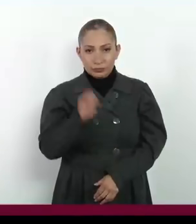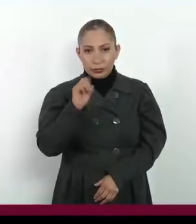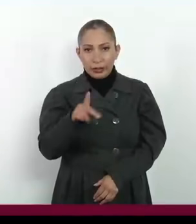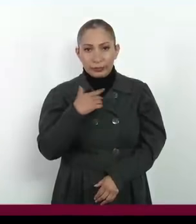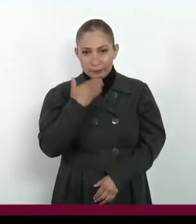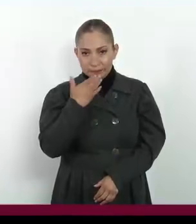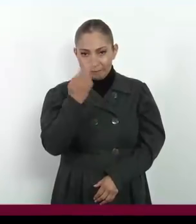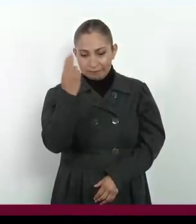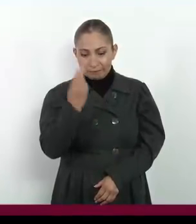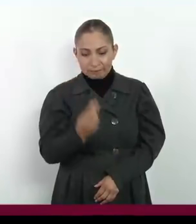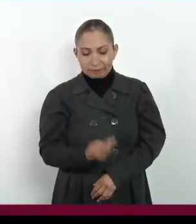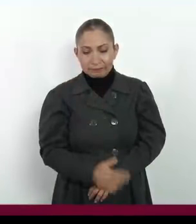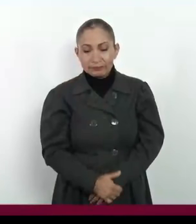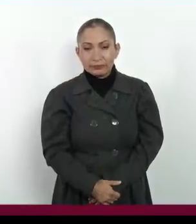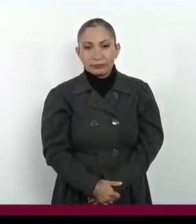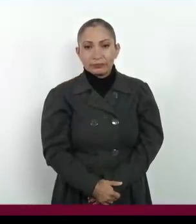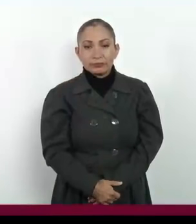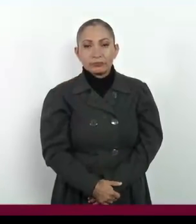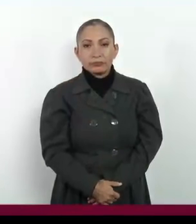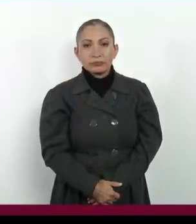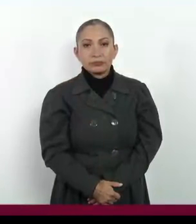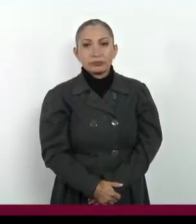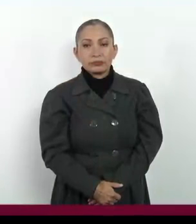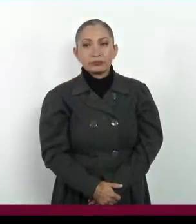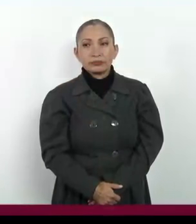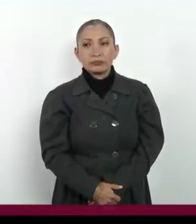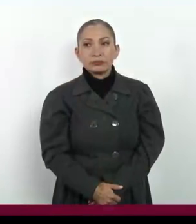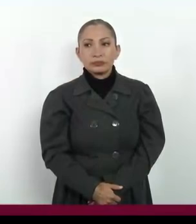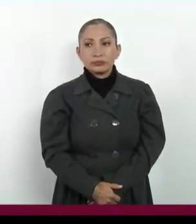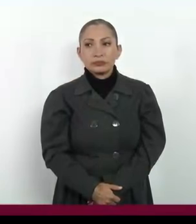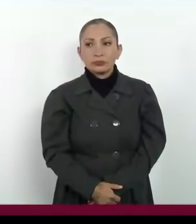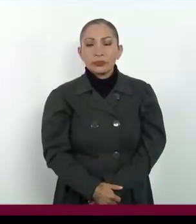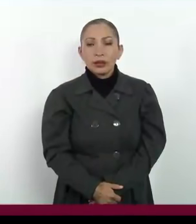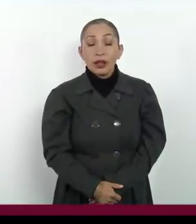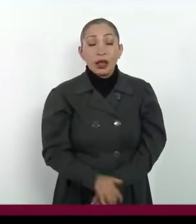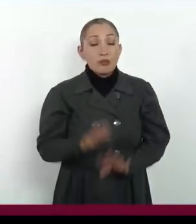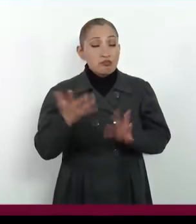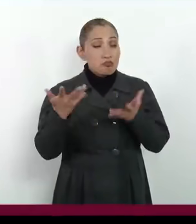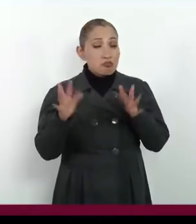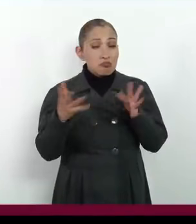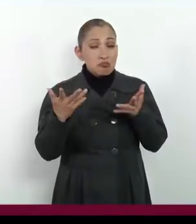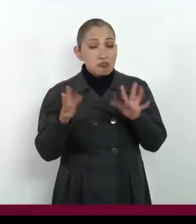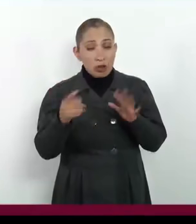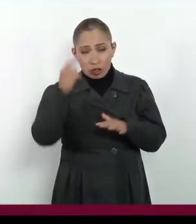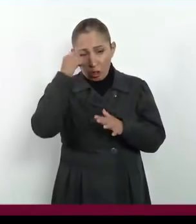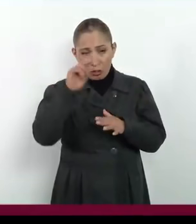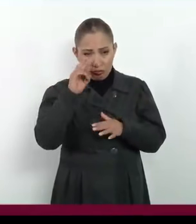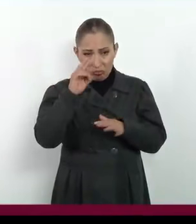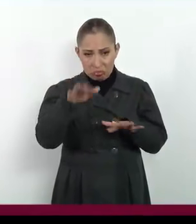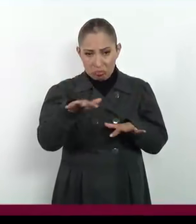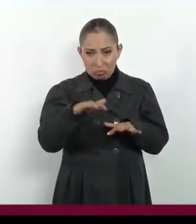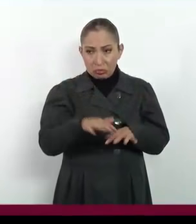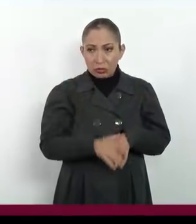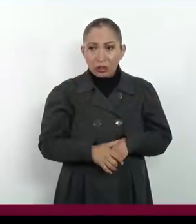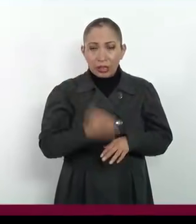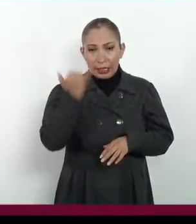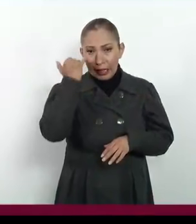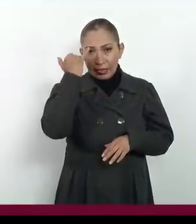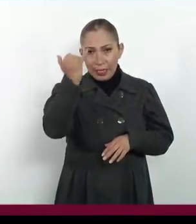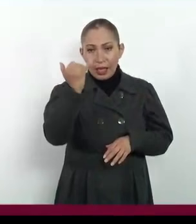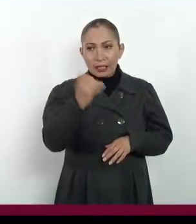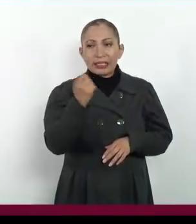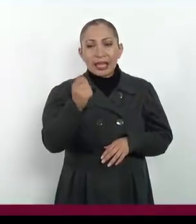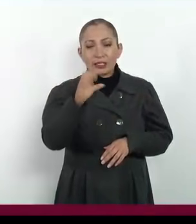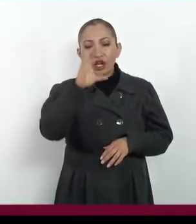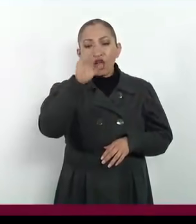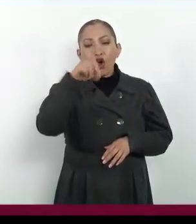Ok, fue un muy buen dibujo. Ok, y bueno, pues esta es la base. Más o menos espero se vea la